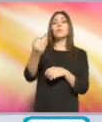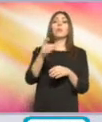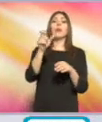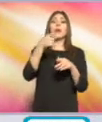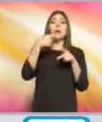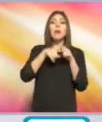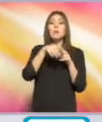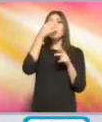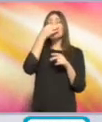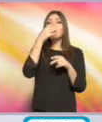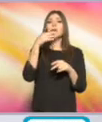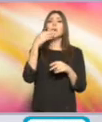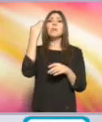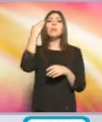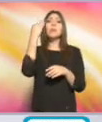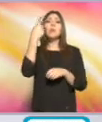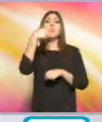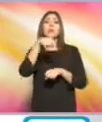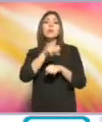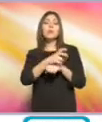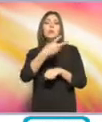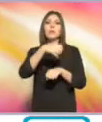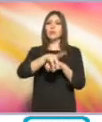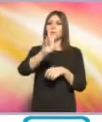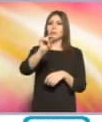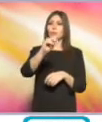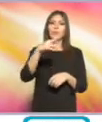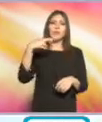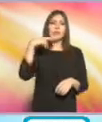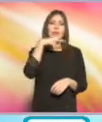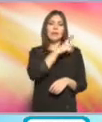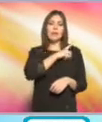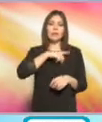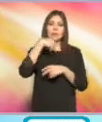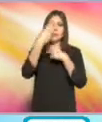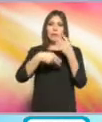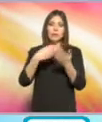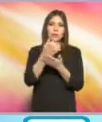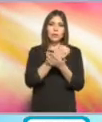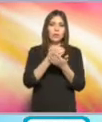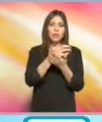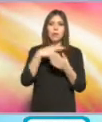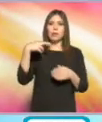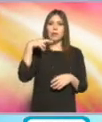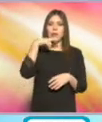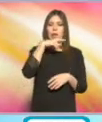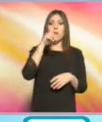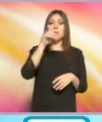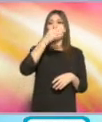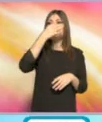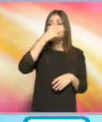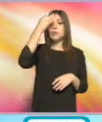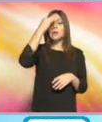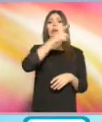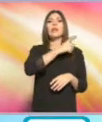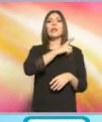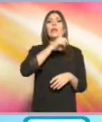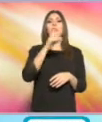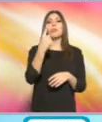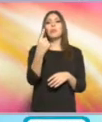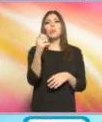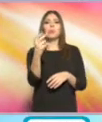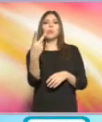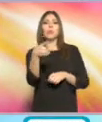que hacer, doctor? ¿Tomar Sí. este tipo de antihistamínicos que encontramos en farmacias? Sí, o- definitivamente. El paciente que se sabe hiperreactivo normalmente ya tiene